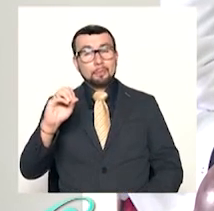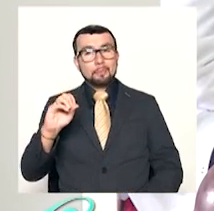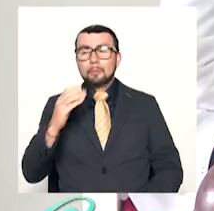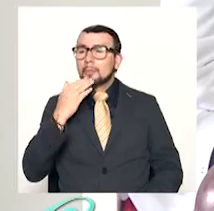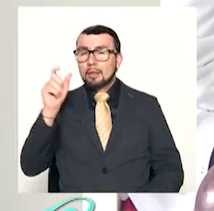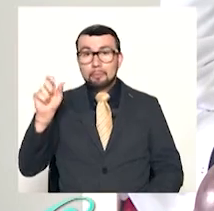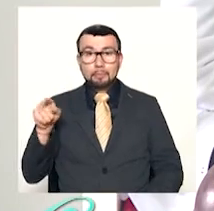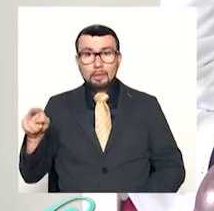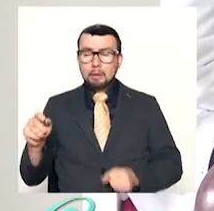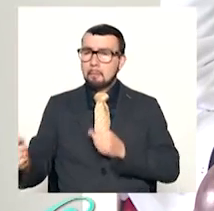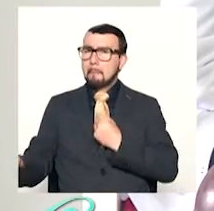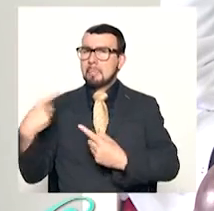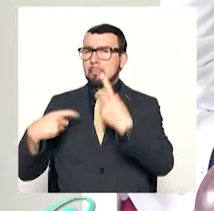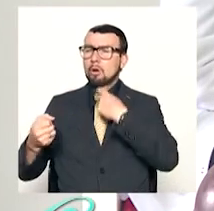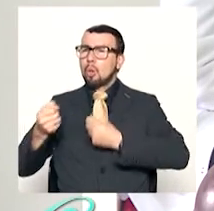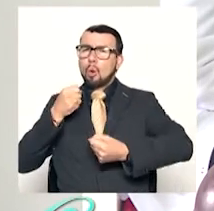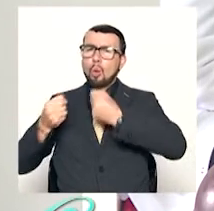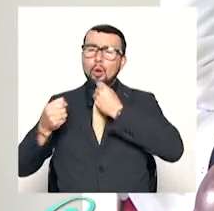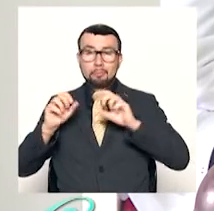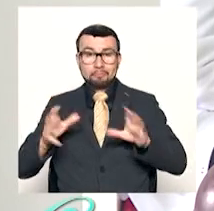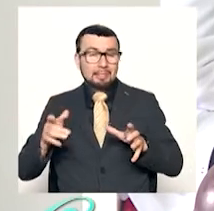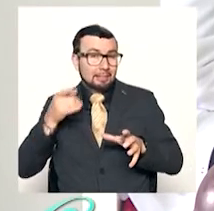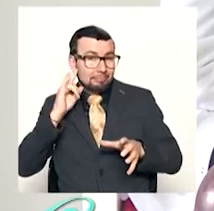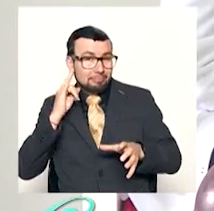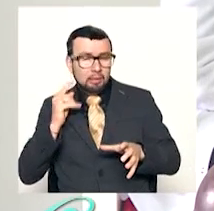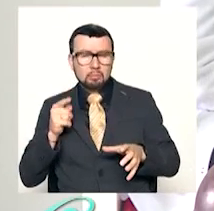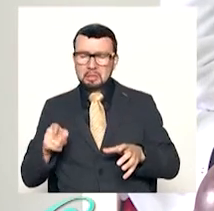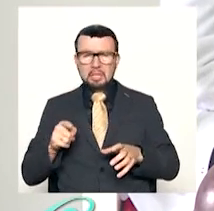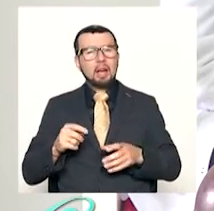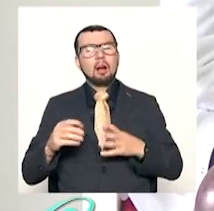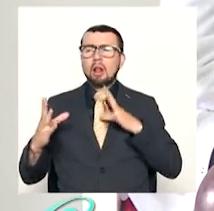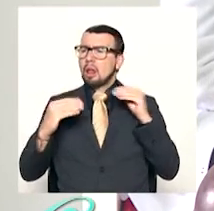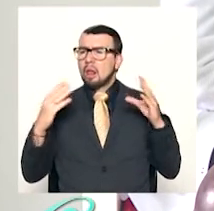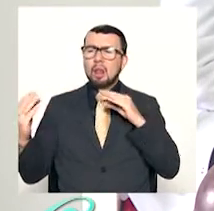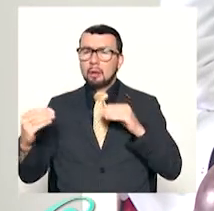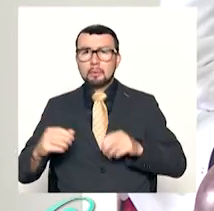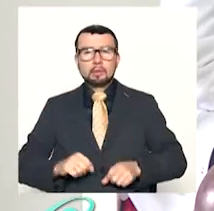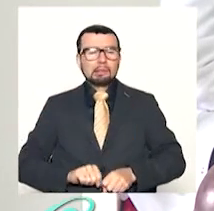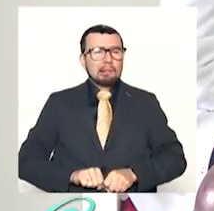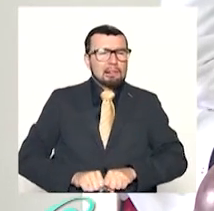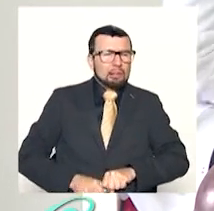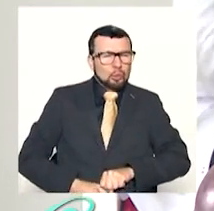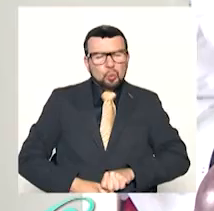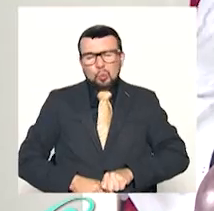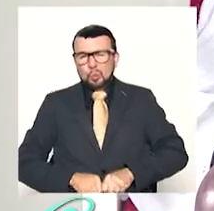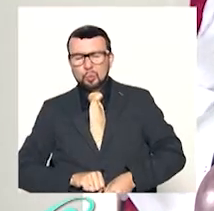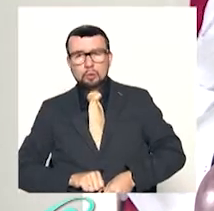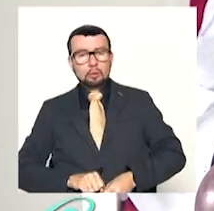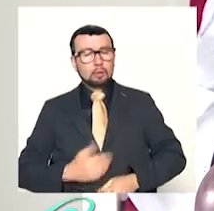radio que habláramos sobre los cólicos abdominales, pero es un tema bien difícil.